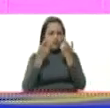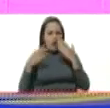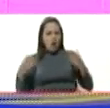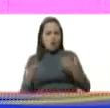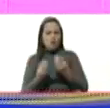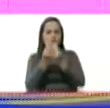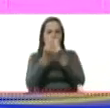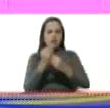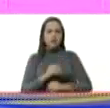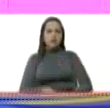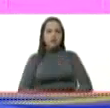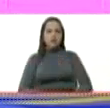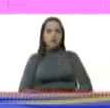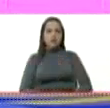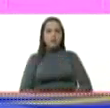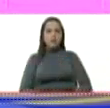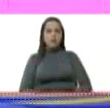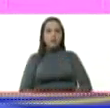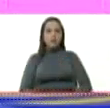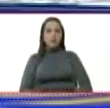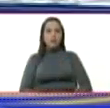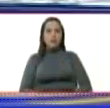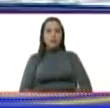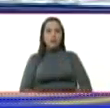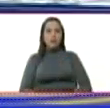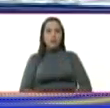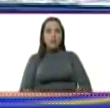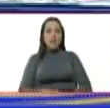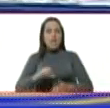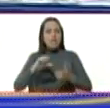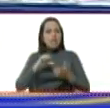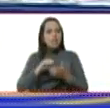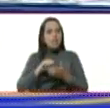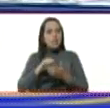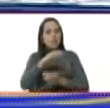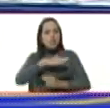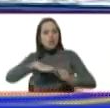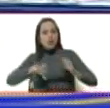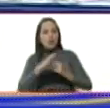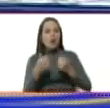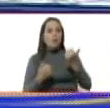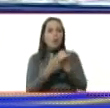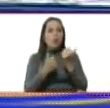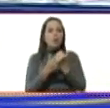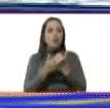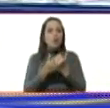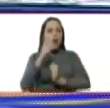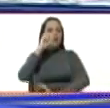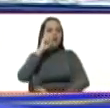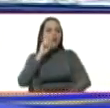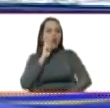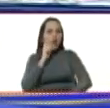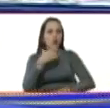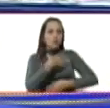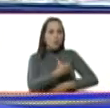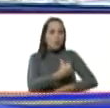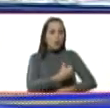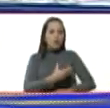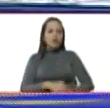acompañarse? Presidente, círculos de apoyo gestacional y de lactancia materna. Son círculos de